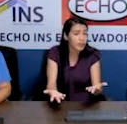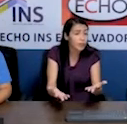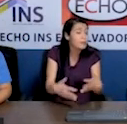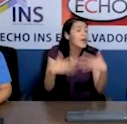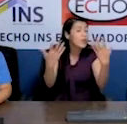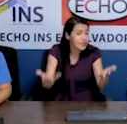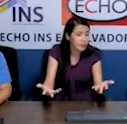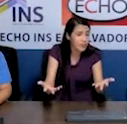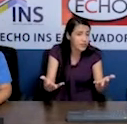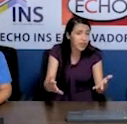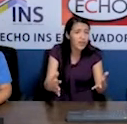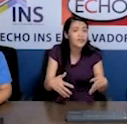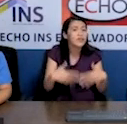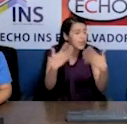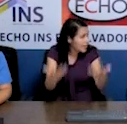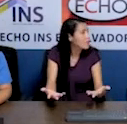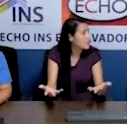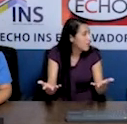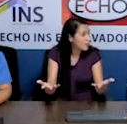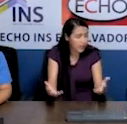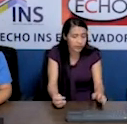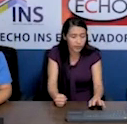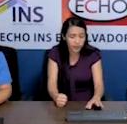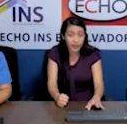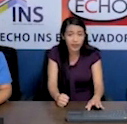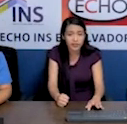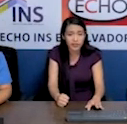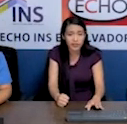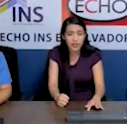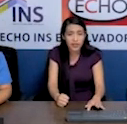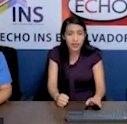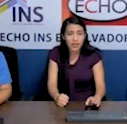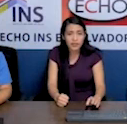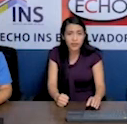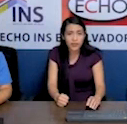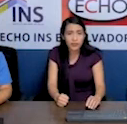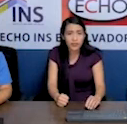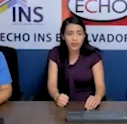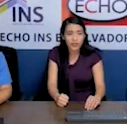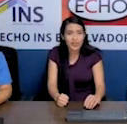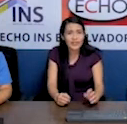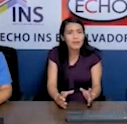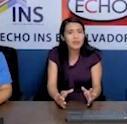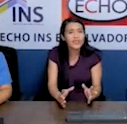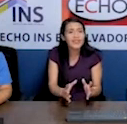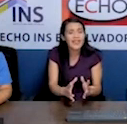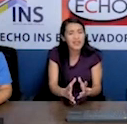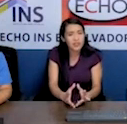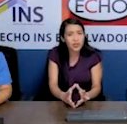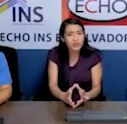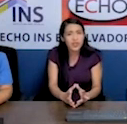dar un mejor servicio de lo que ya lo estábamos dando, ¿verdad? Entonces, eso es un reto. El